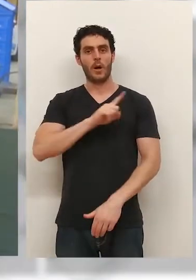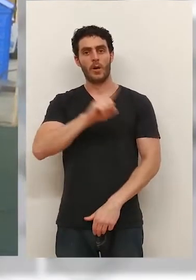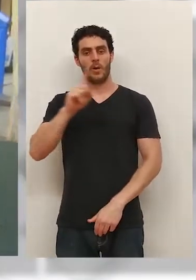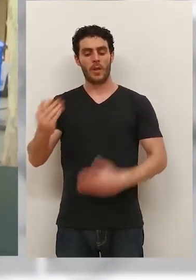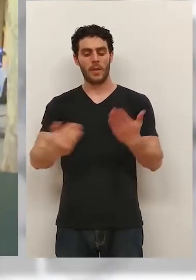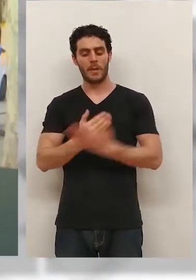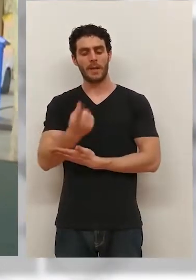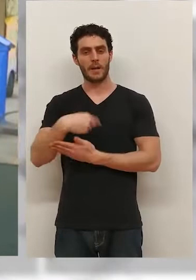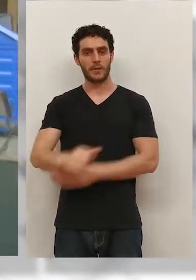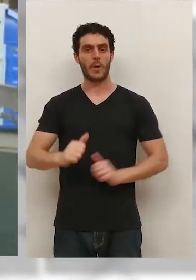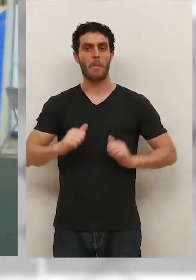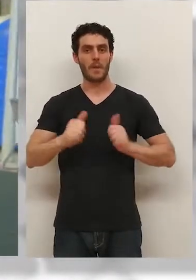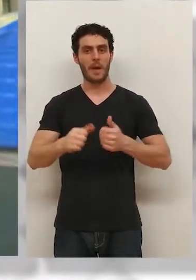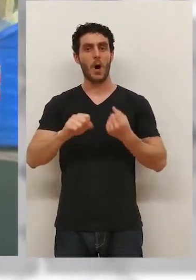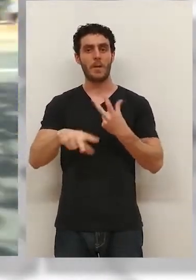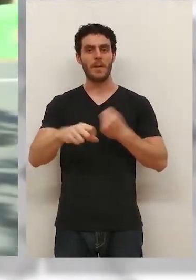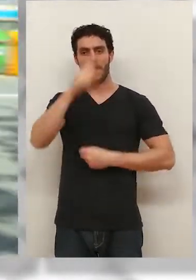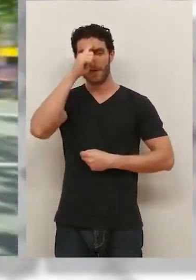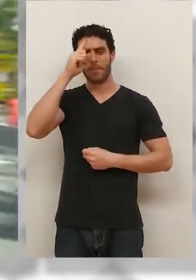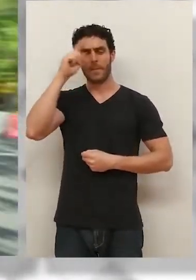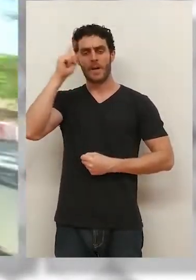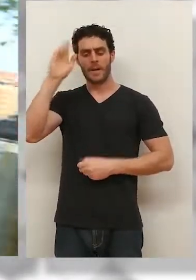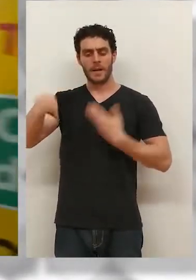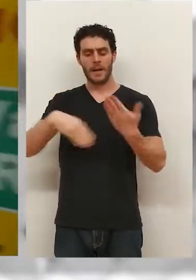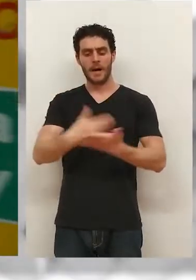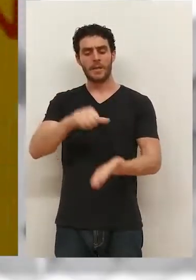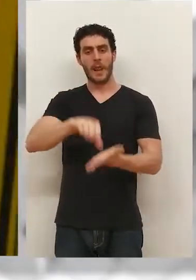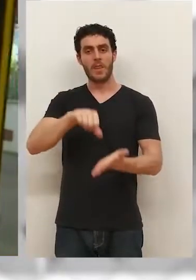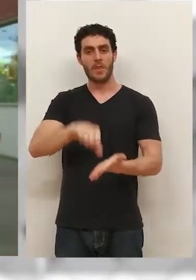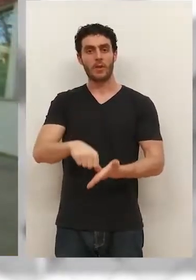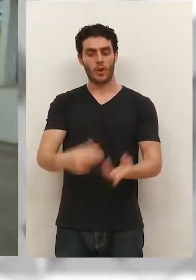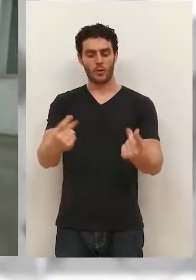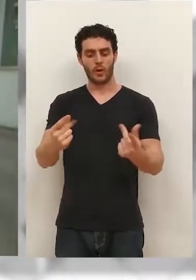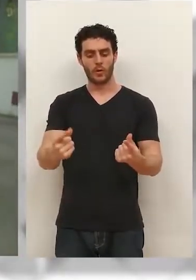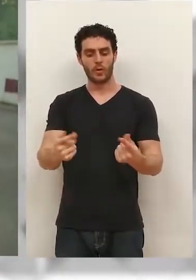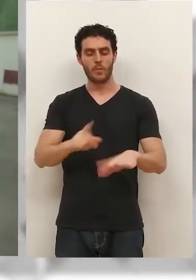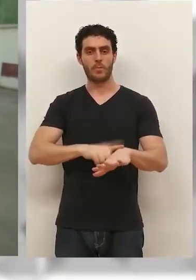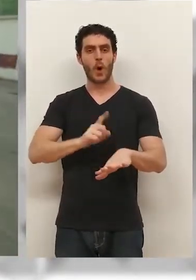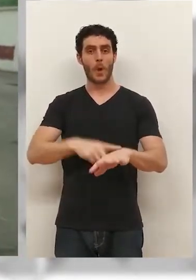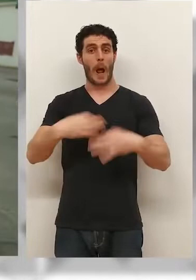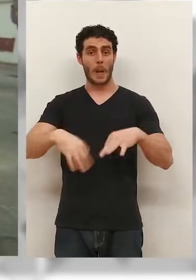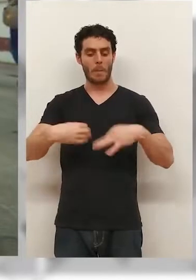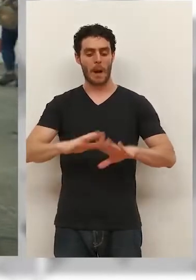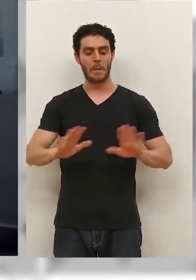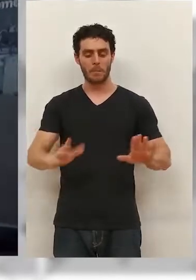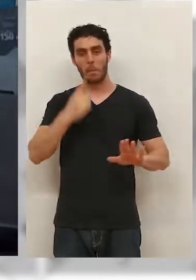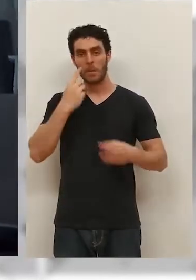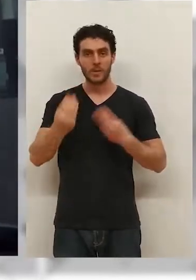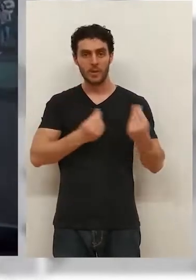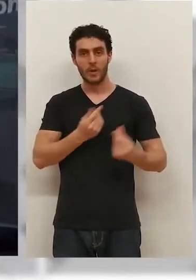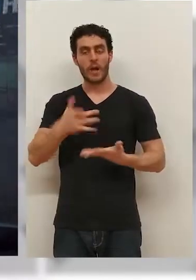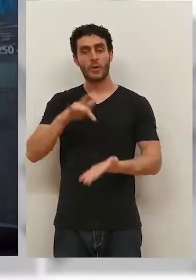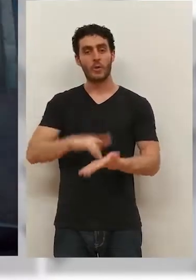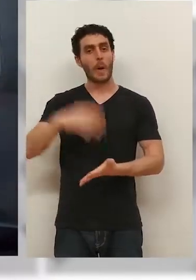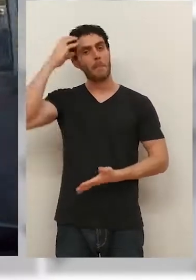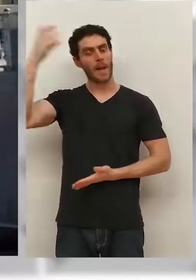de la mañana y salimos de Avenida de Madrid dirección al centro de la ciudad. No es hora punta y eso se nota. Al llegar